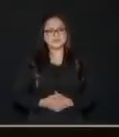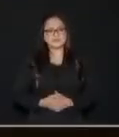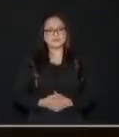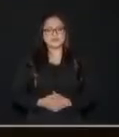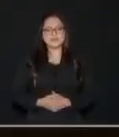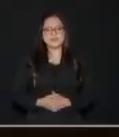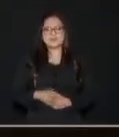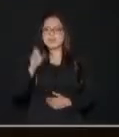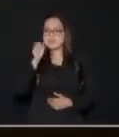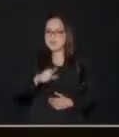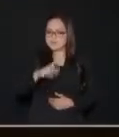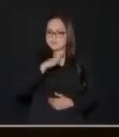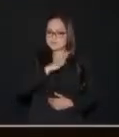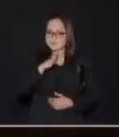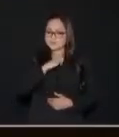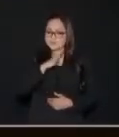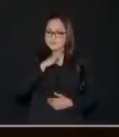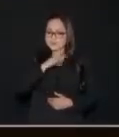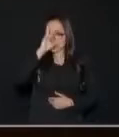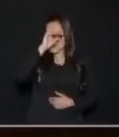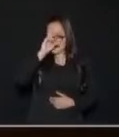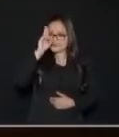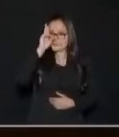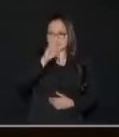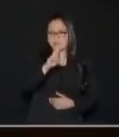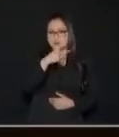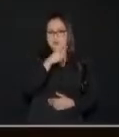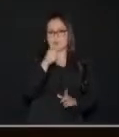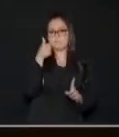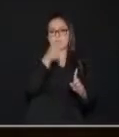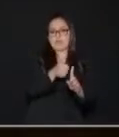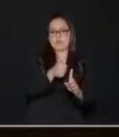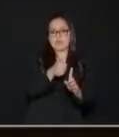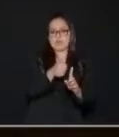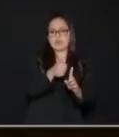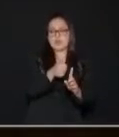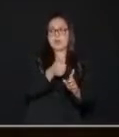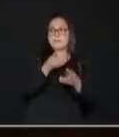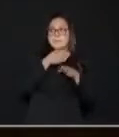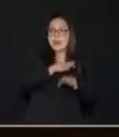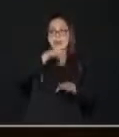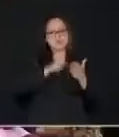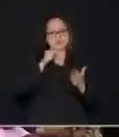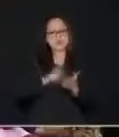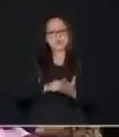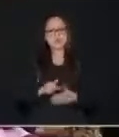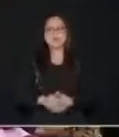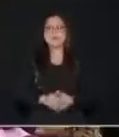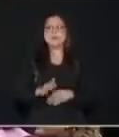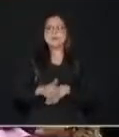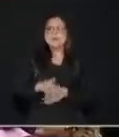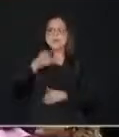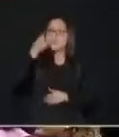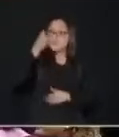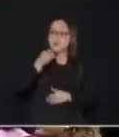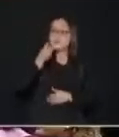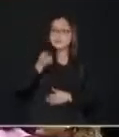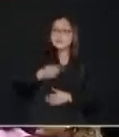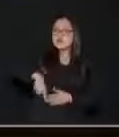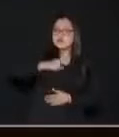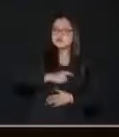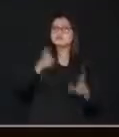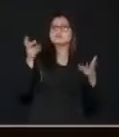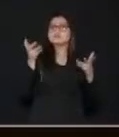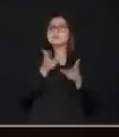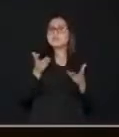que se respetara la autonomía del banco de mexico se construirá